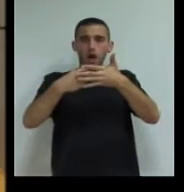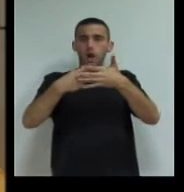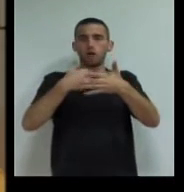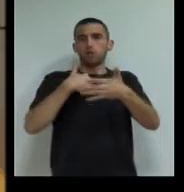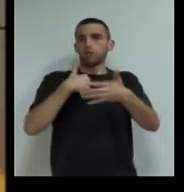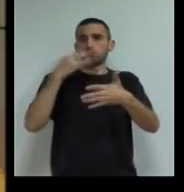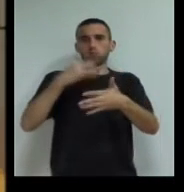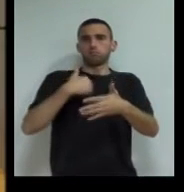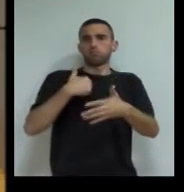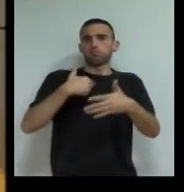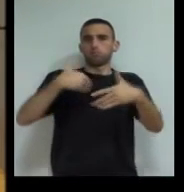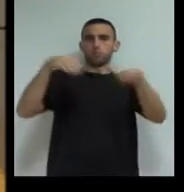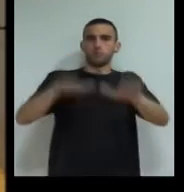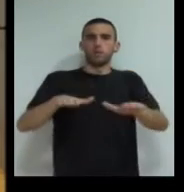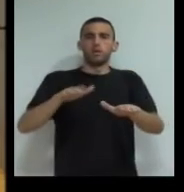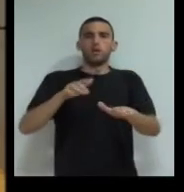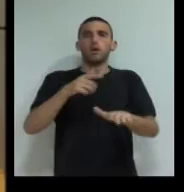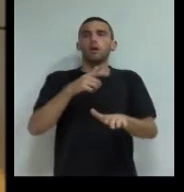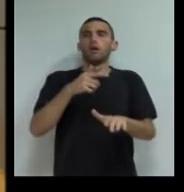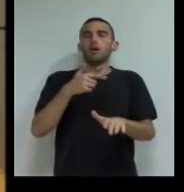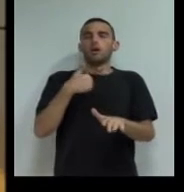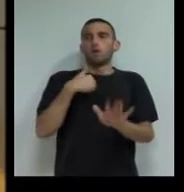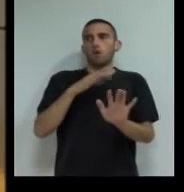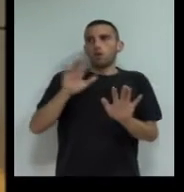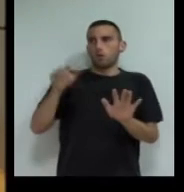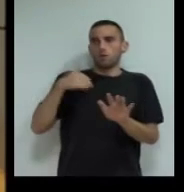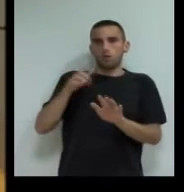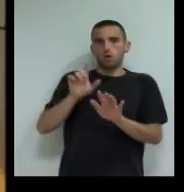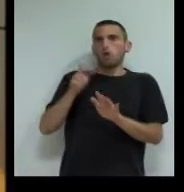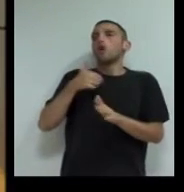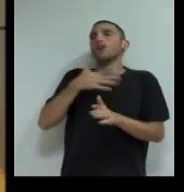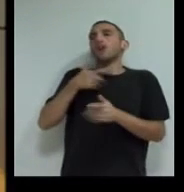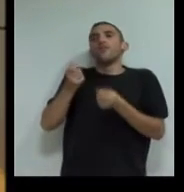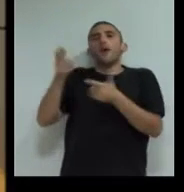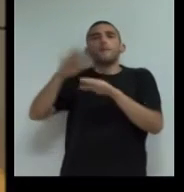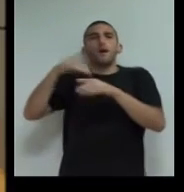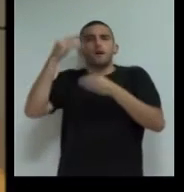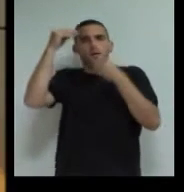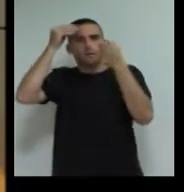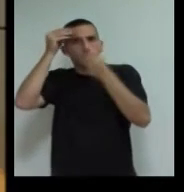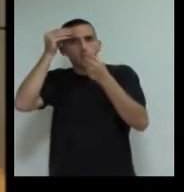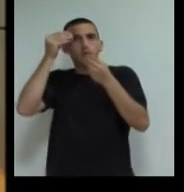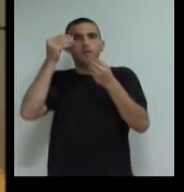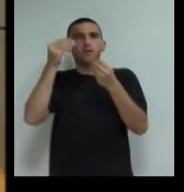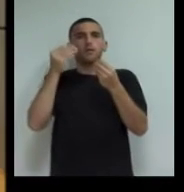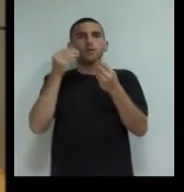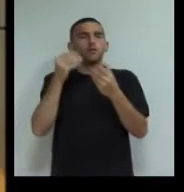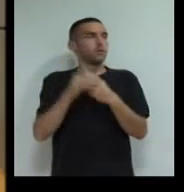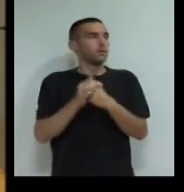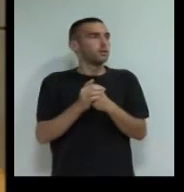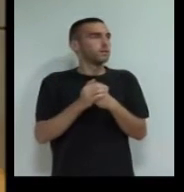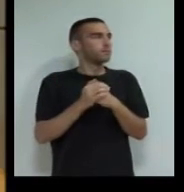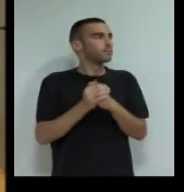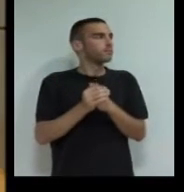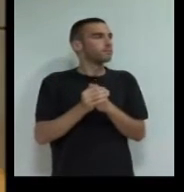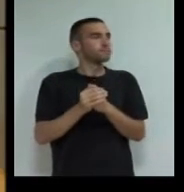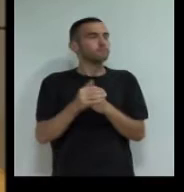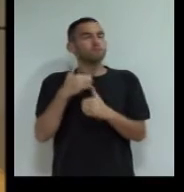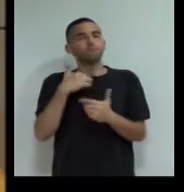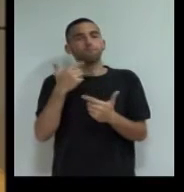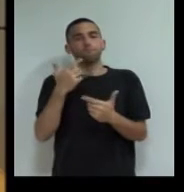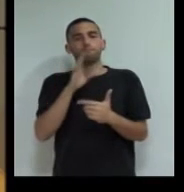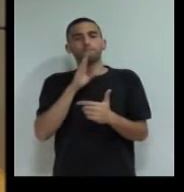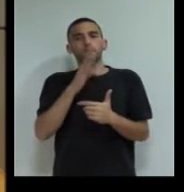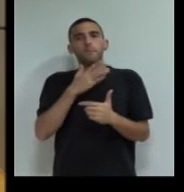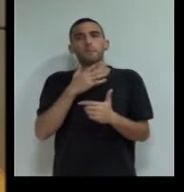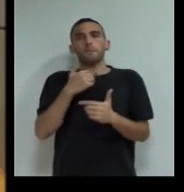diga, reflexione y diga, pero qué mentalidad. Bien es cierto, porque va... Sube la voz, sí. No, pues eso, bien es cierto